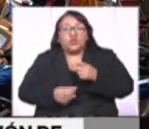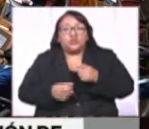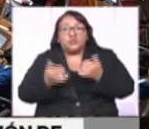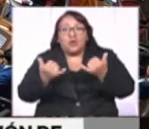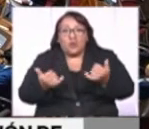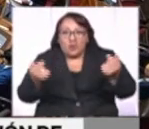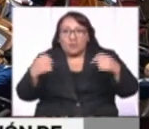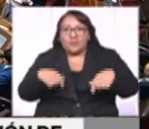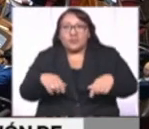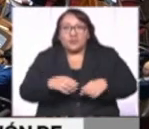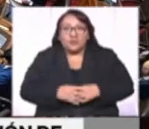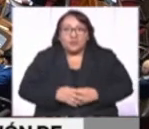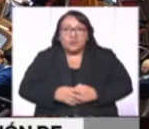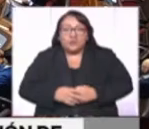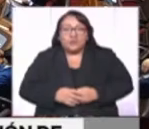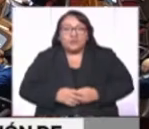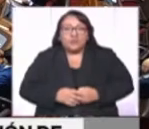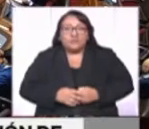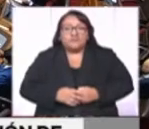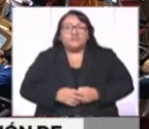hoy presentes